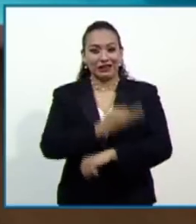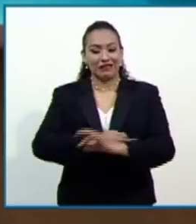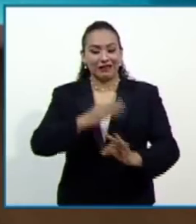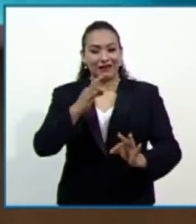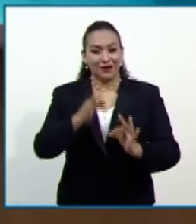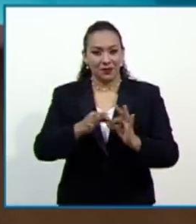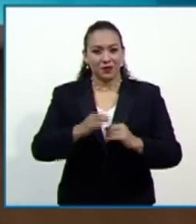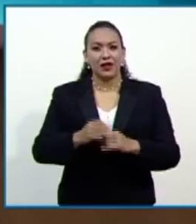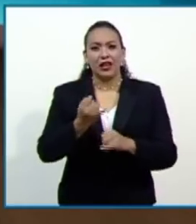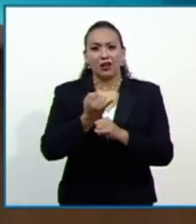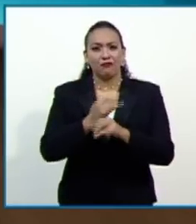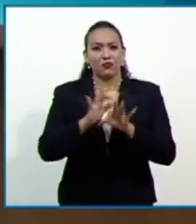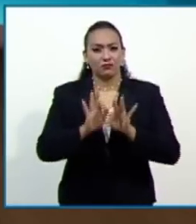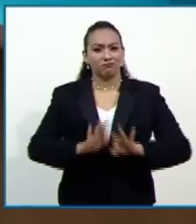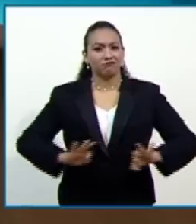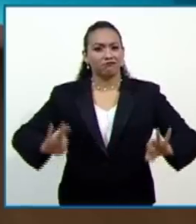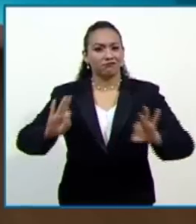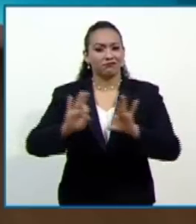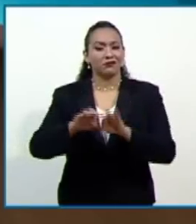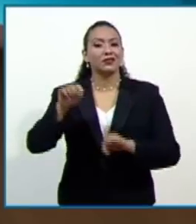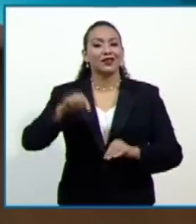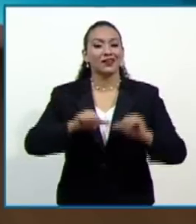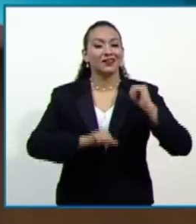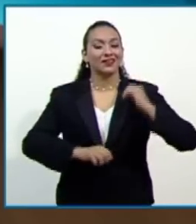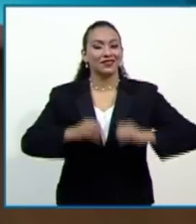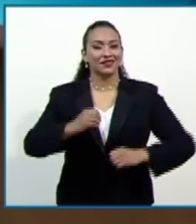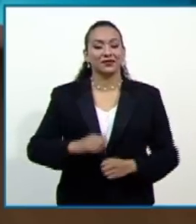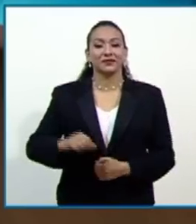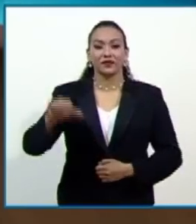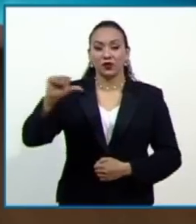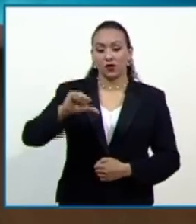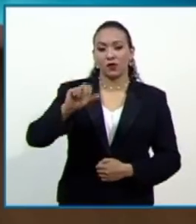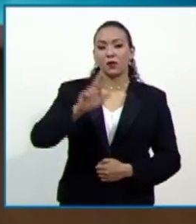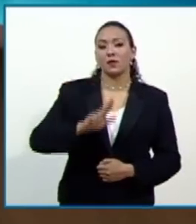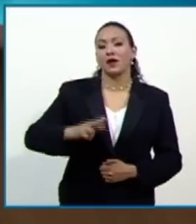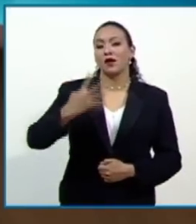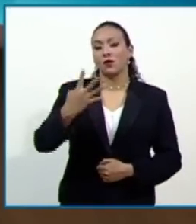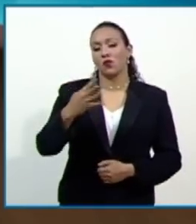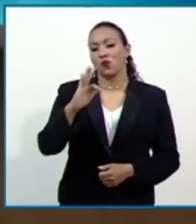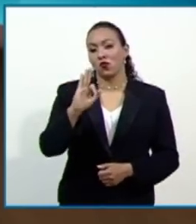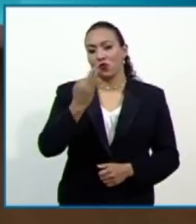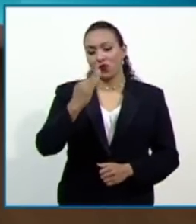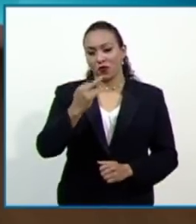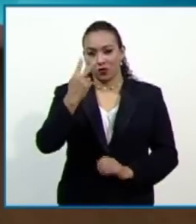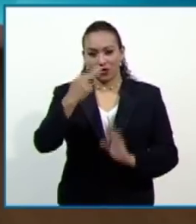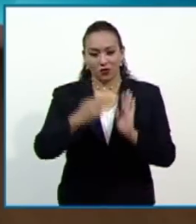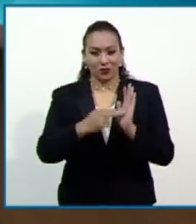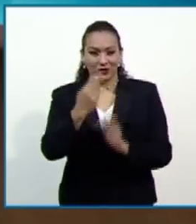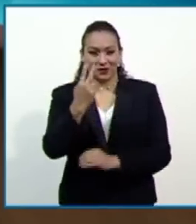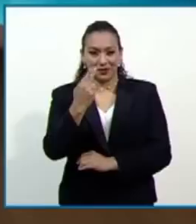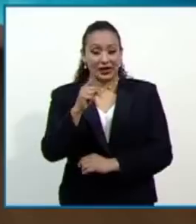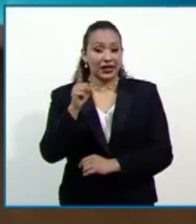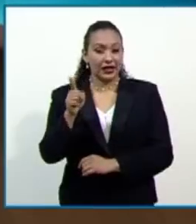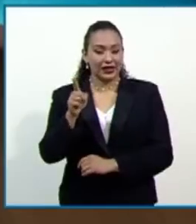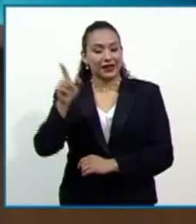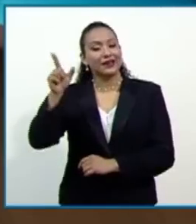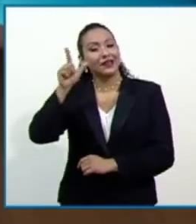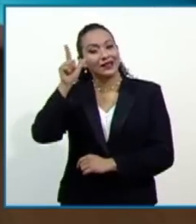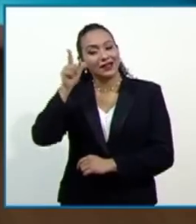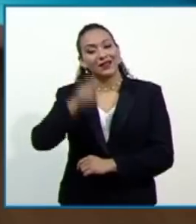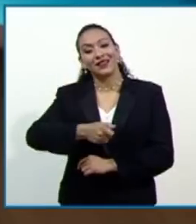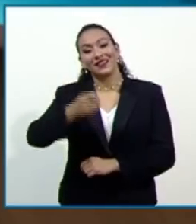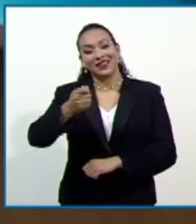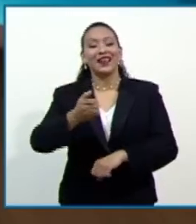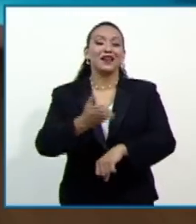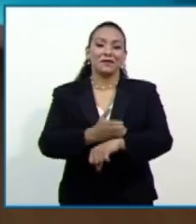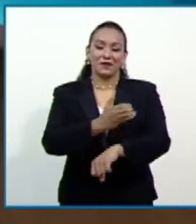la información más reciente del Poder Judicial de la Federación en este martes 4 de febrero de 2025. Soy Laura Murillo y saludo